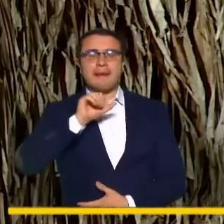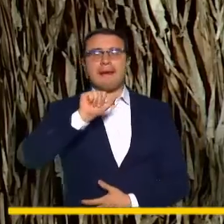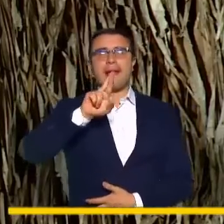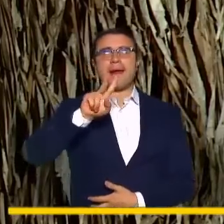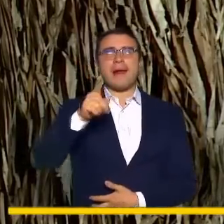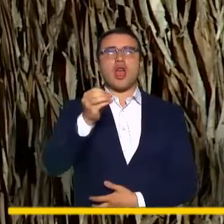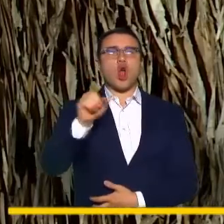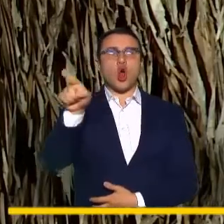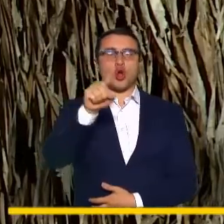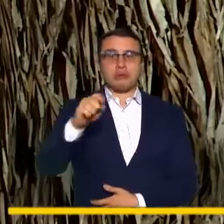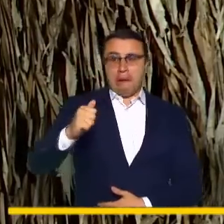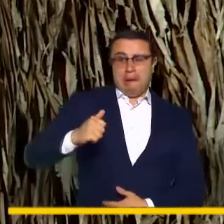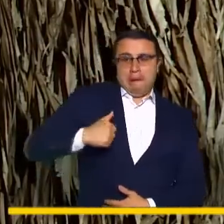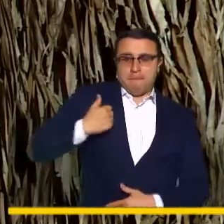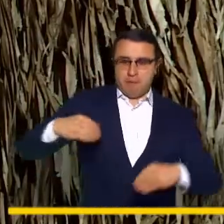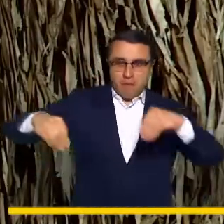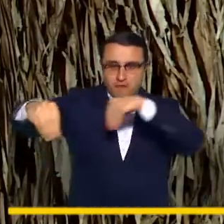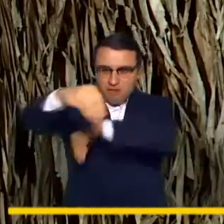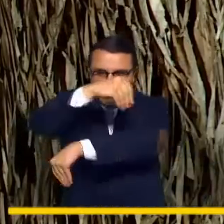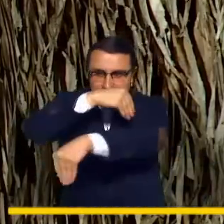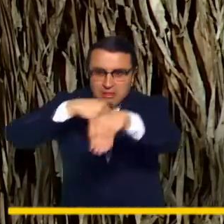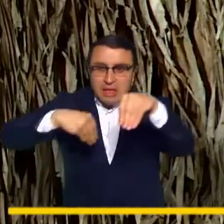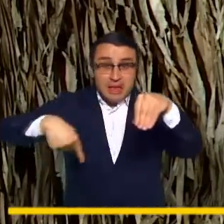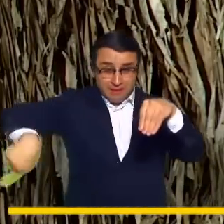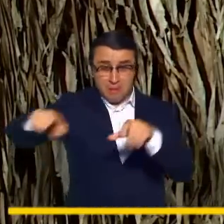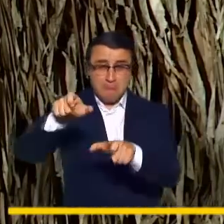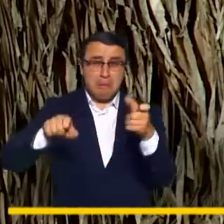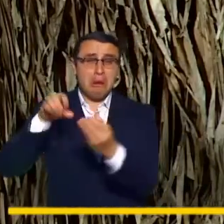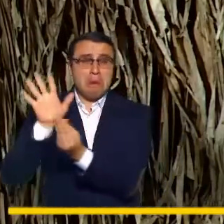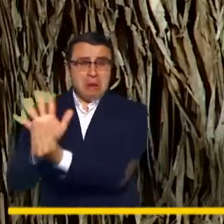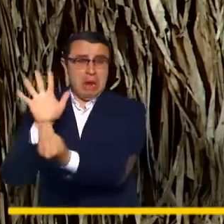Se quedó con la tierra de los desplazados.